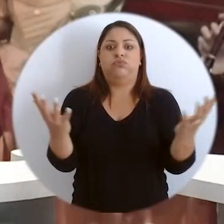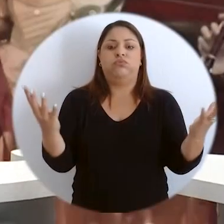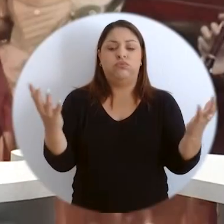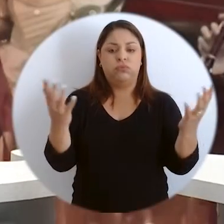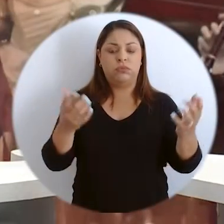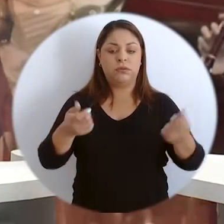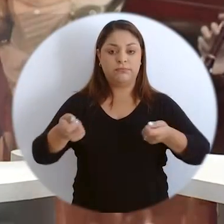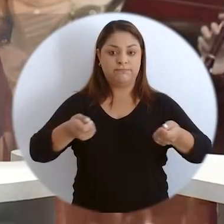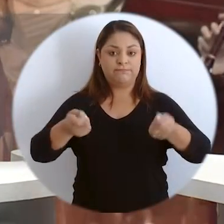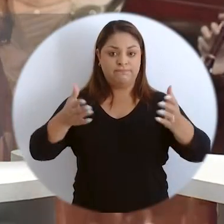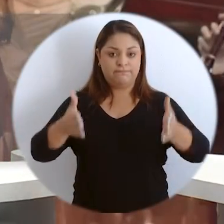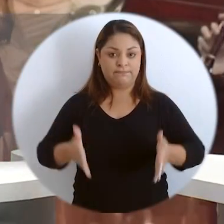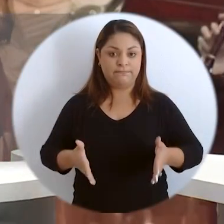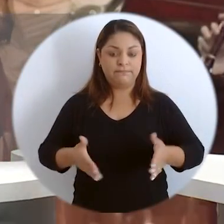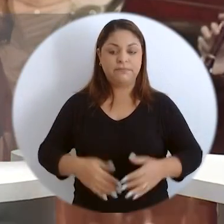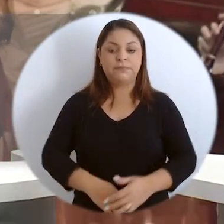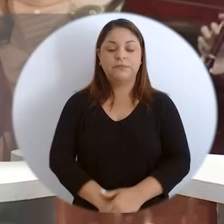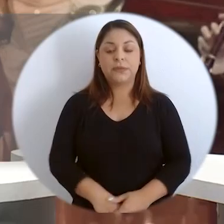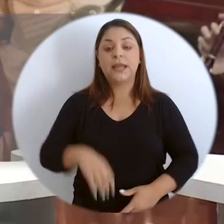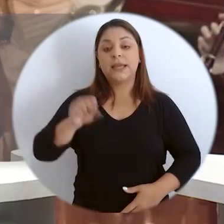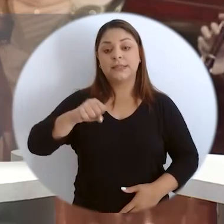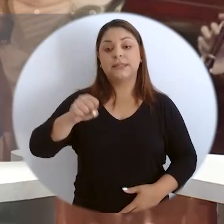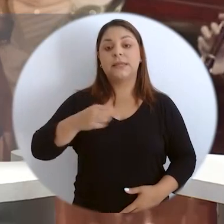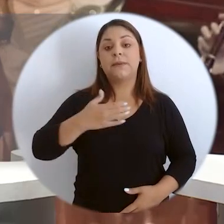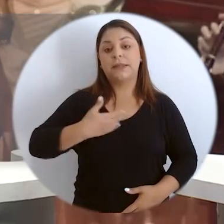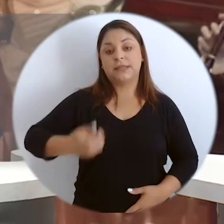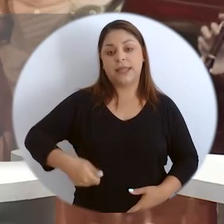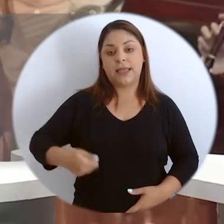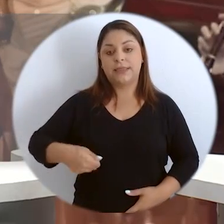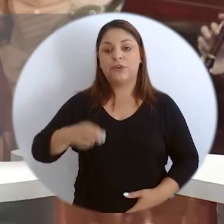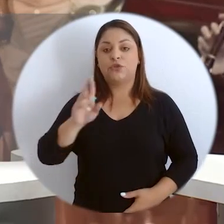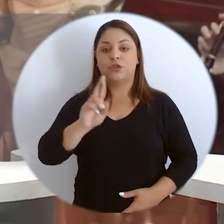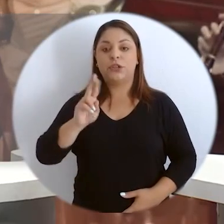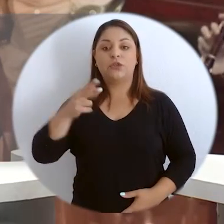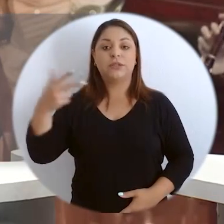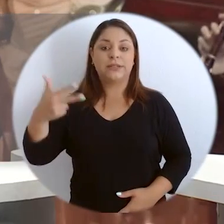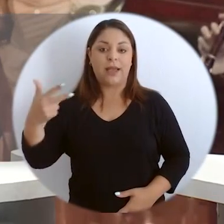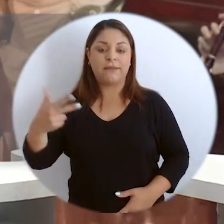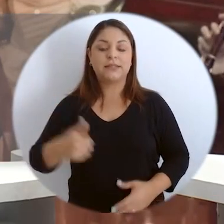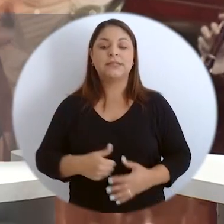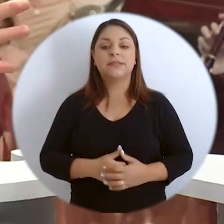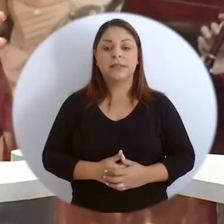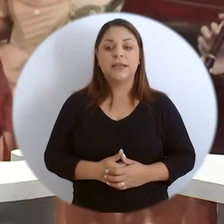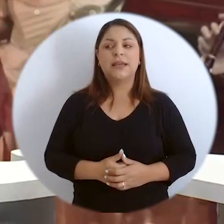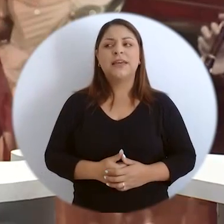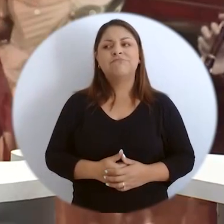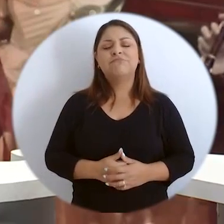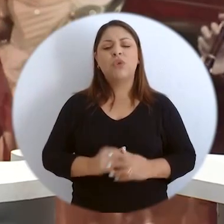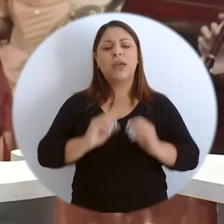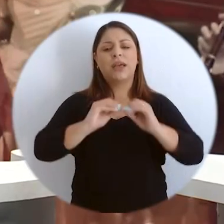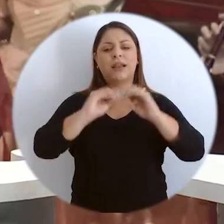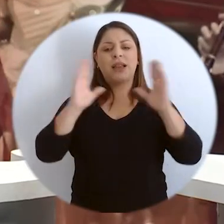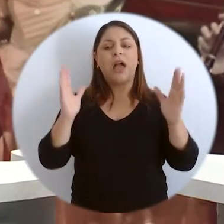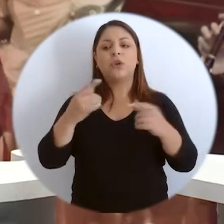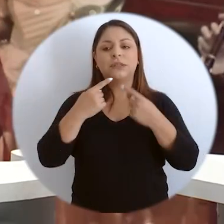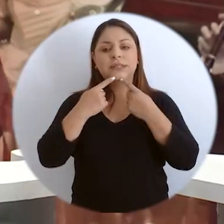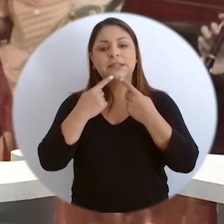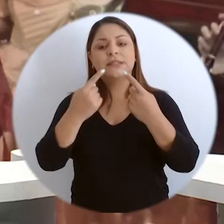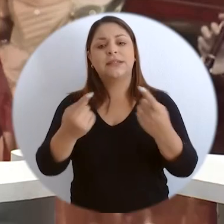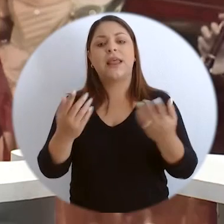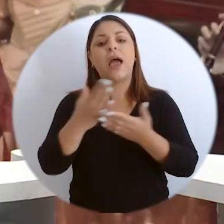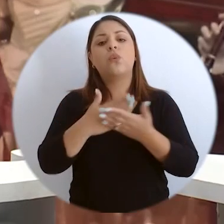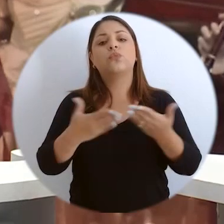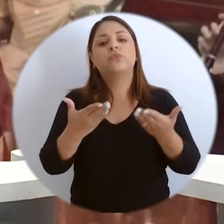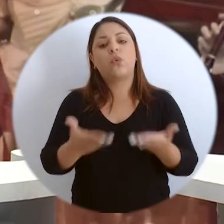Sí, el presidente Rodrigo Chávez fue claro al iniciar su gestión al lanzar algunas líneas de por dónde iba a ir